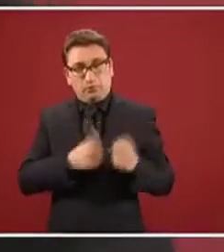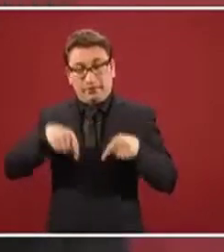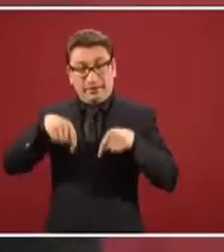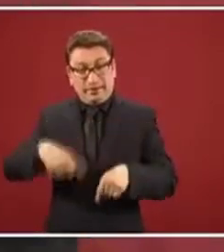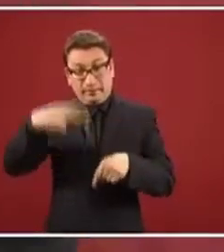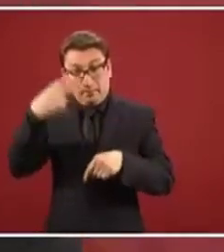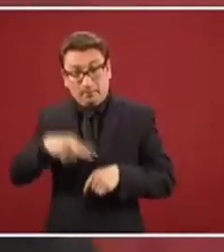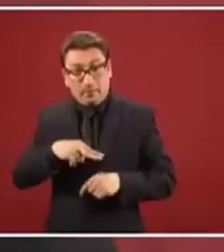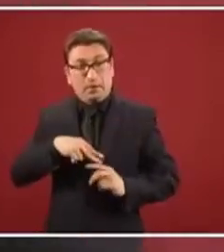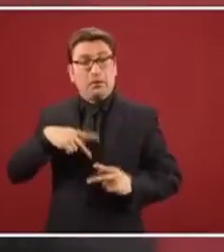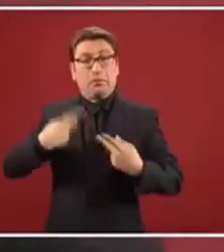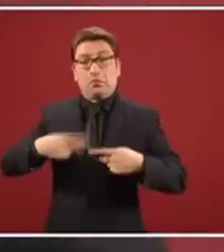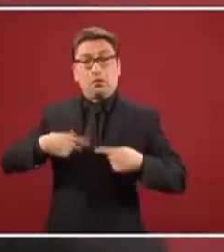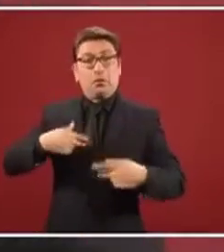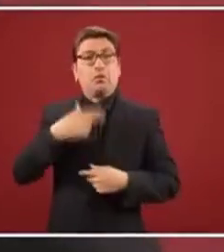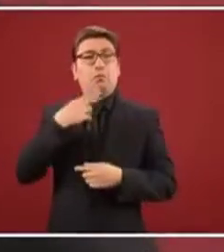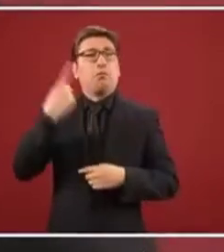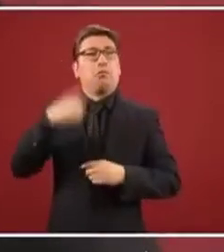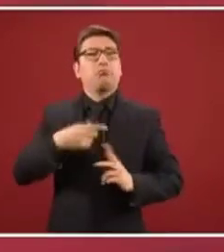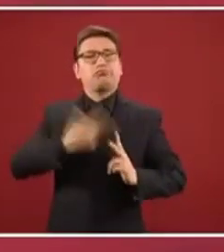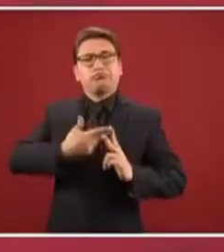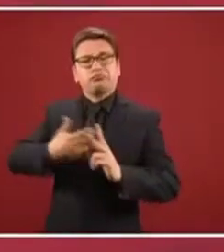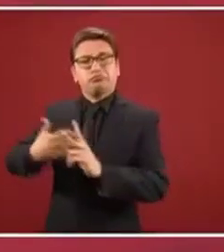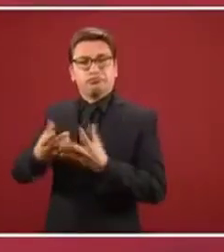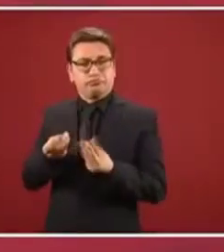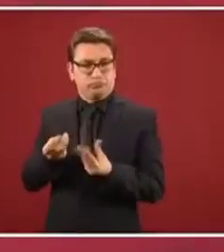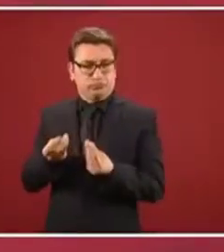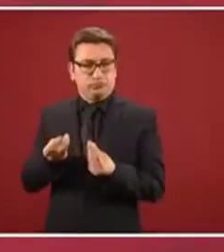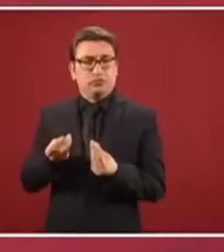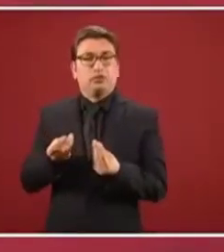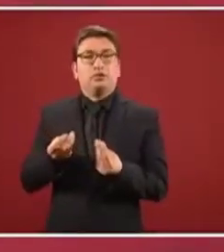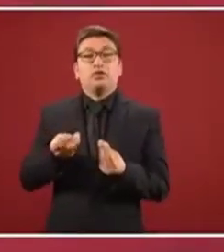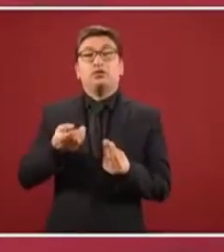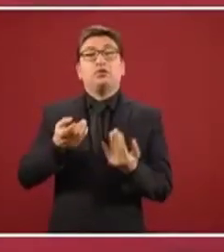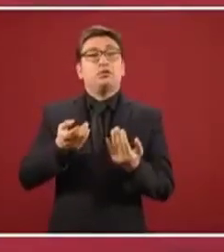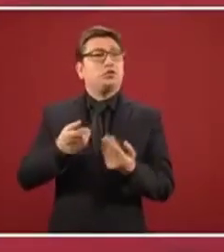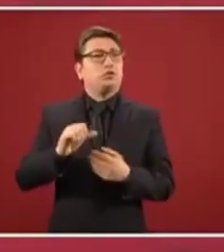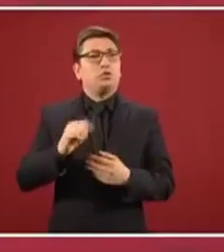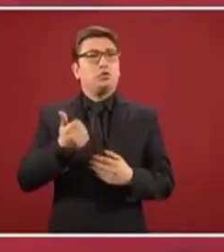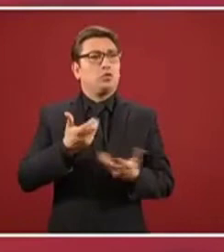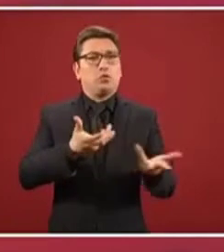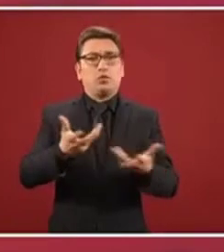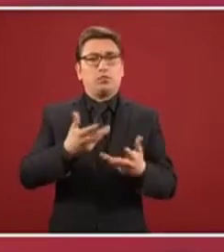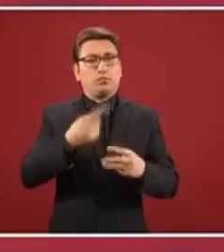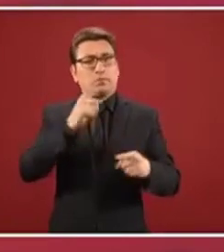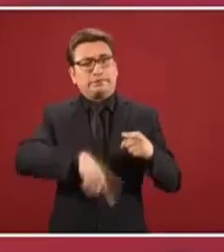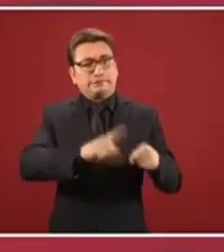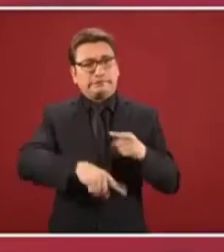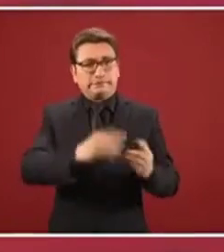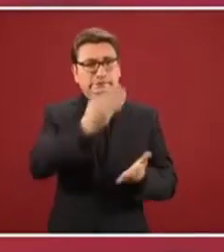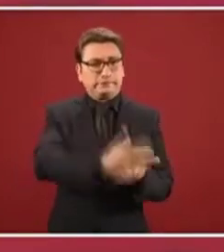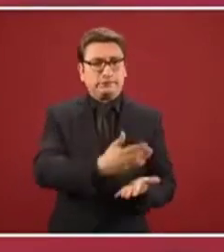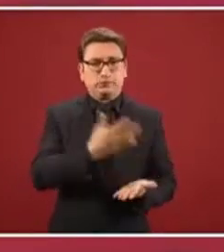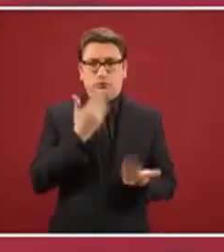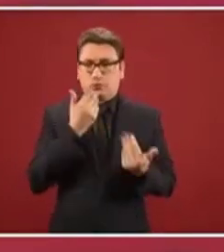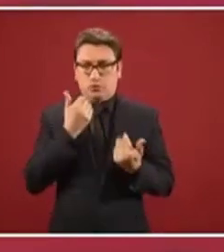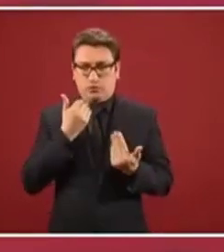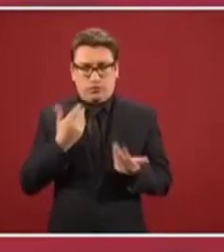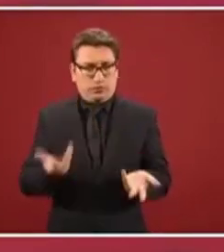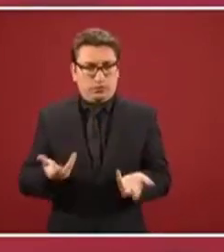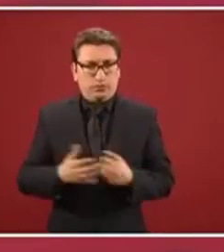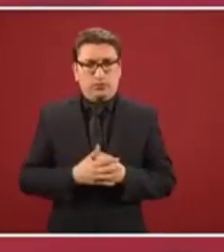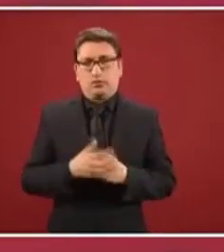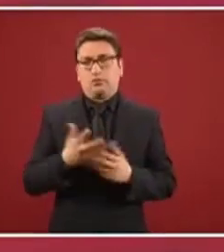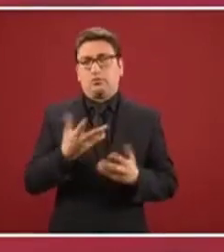en homicidios particularmente y no exista ninguna operación para reducirlo? Estamos hablando quizás